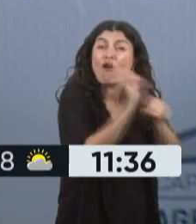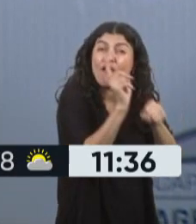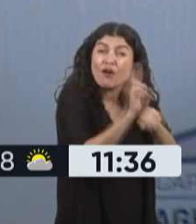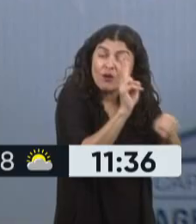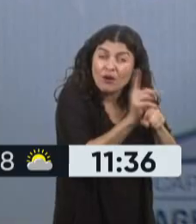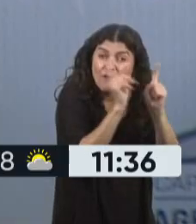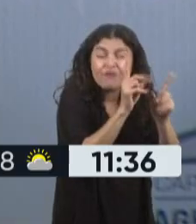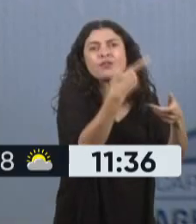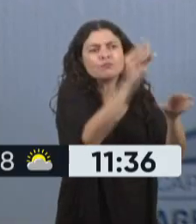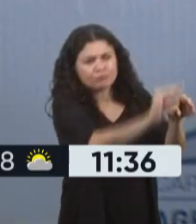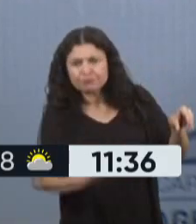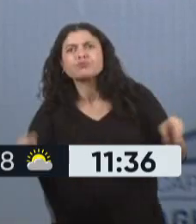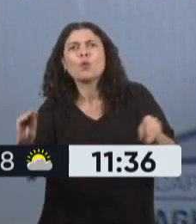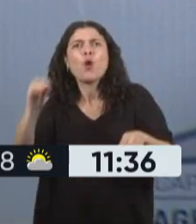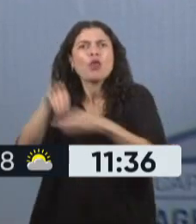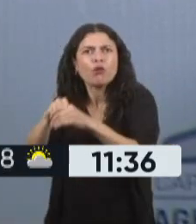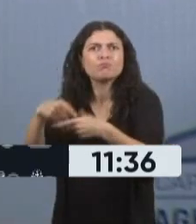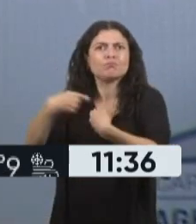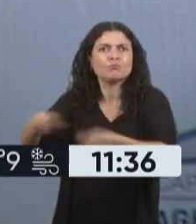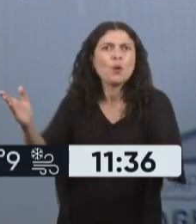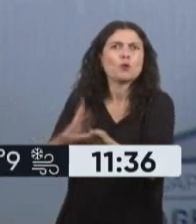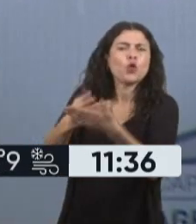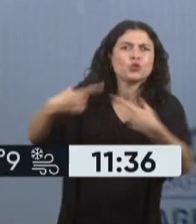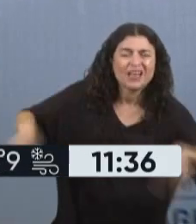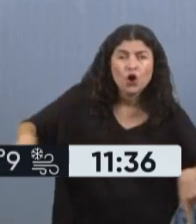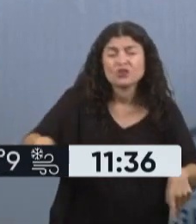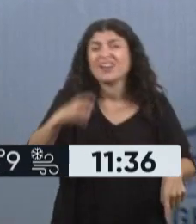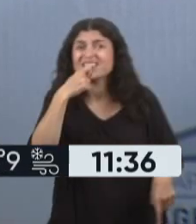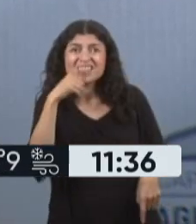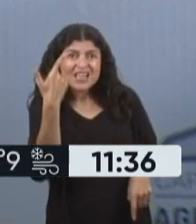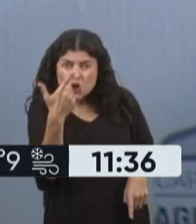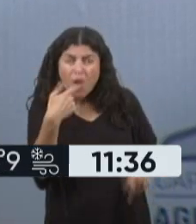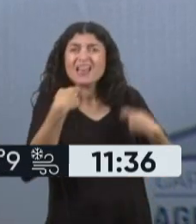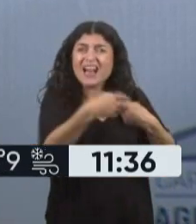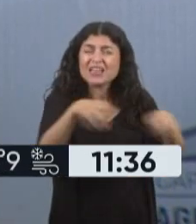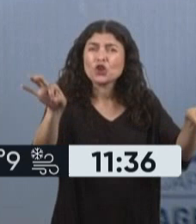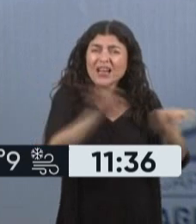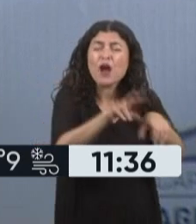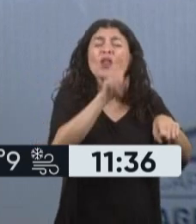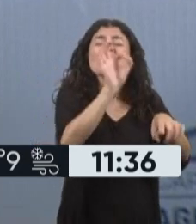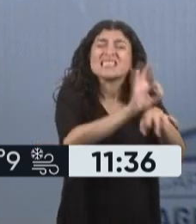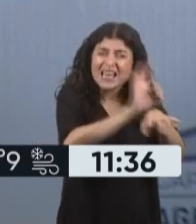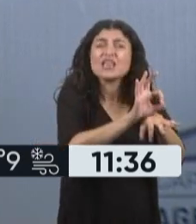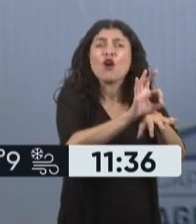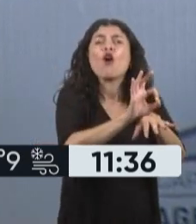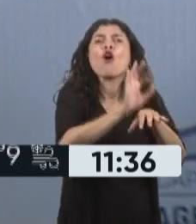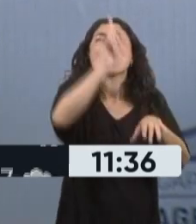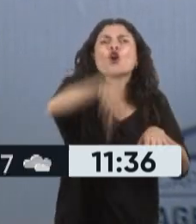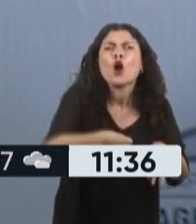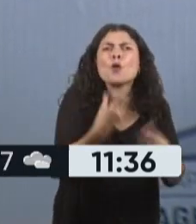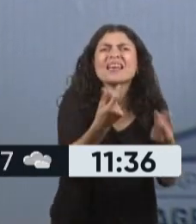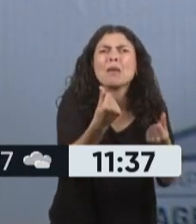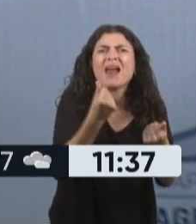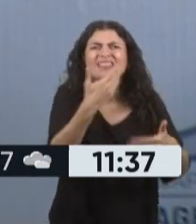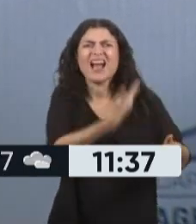a ponerse de pie nuevamente. De no haber existido el superávit, hubiéramos tenido que recurrir a imprimir dinero licuándole el salario a todos